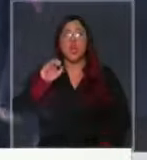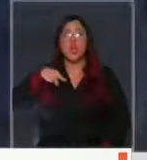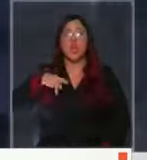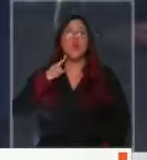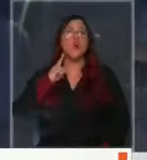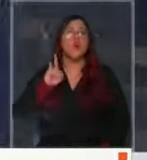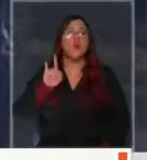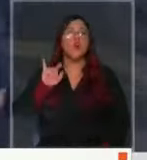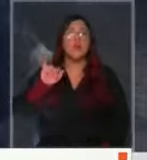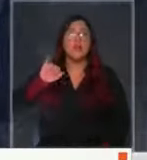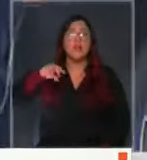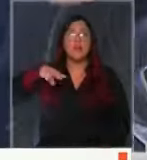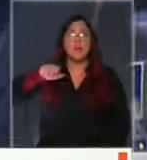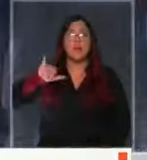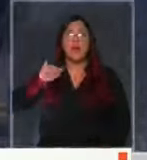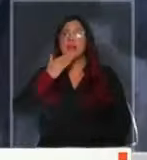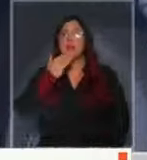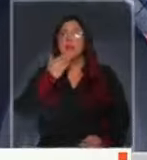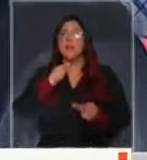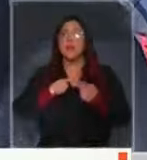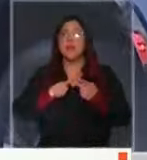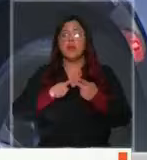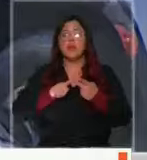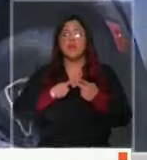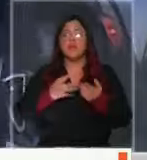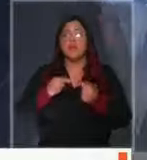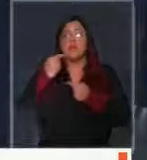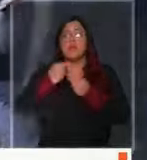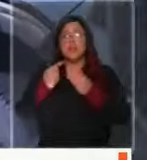estar en Lautaro, también en Gorbea, Nueva Imperial y Padre